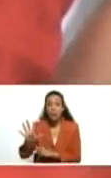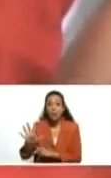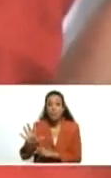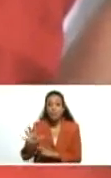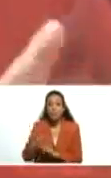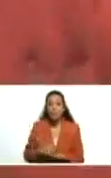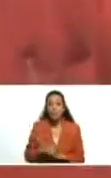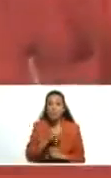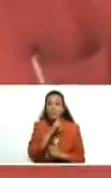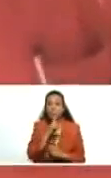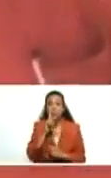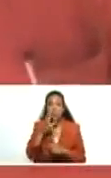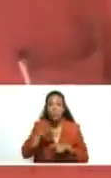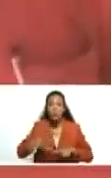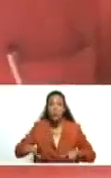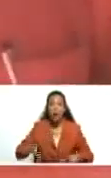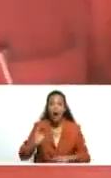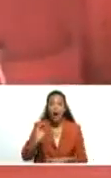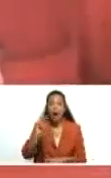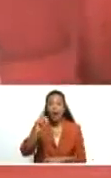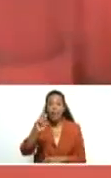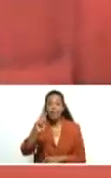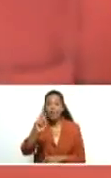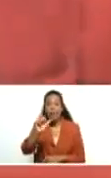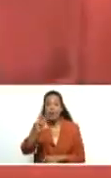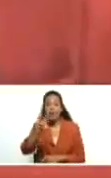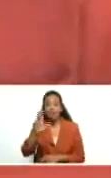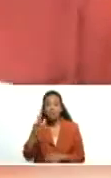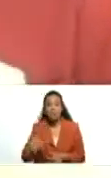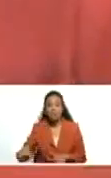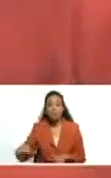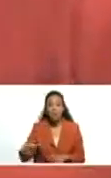cantera de gente valiente,